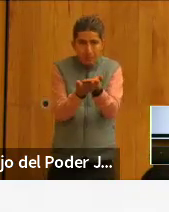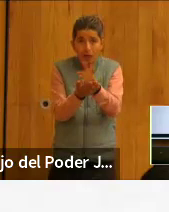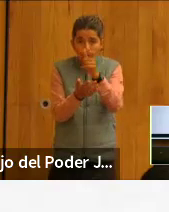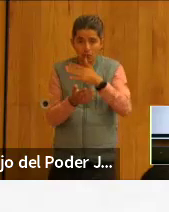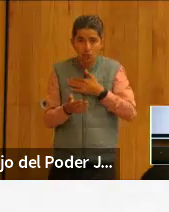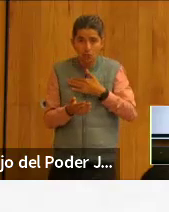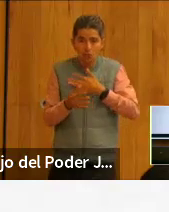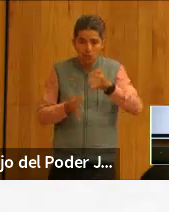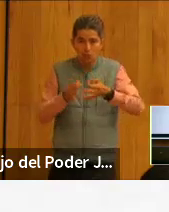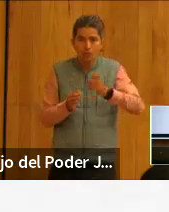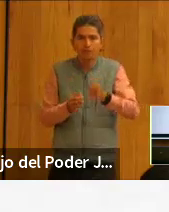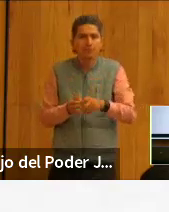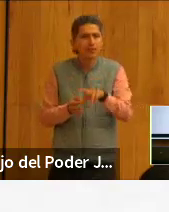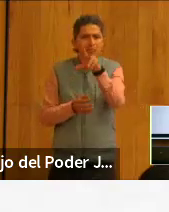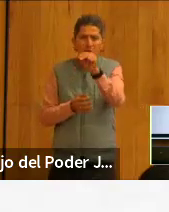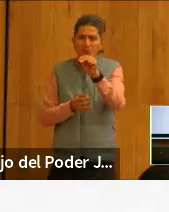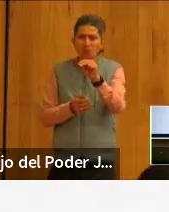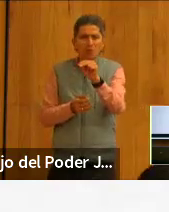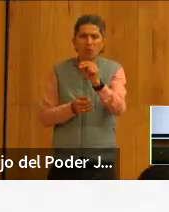conmigo, que no se limiten a